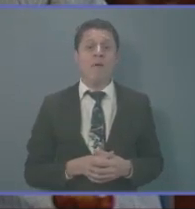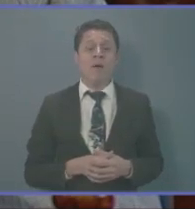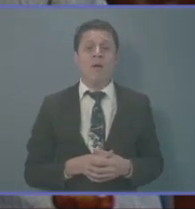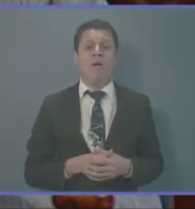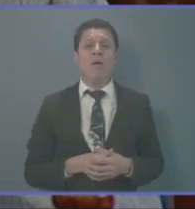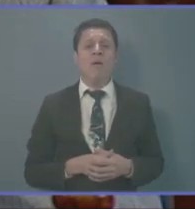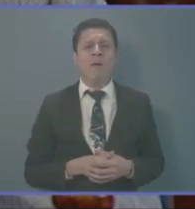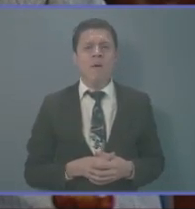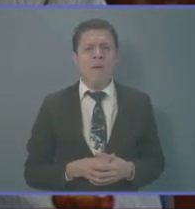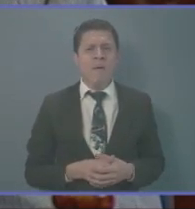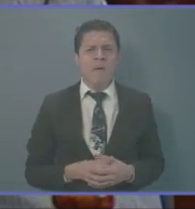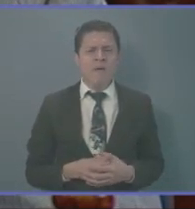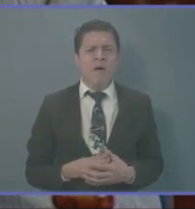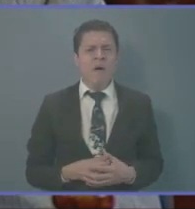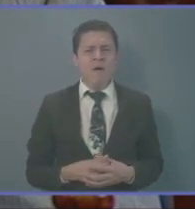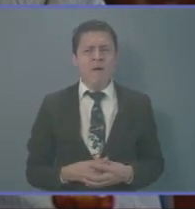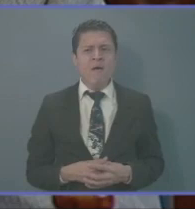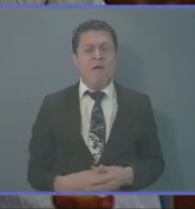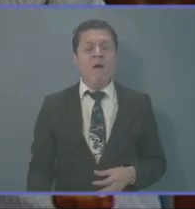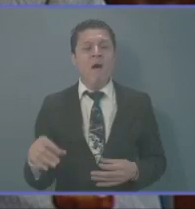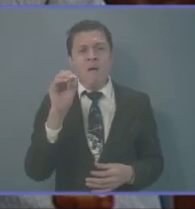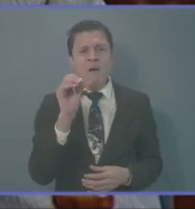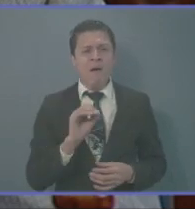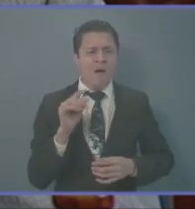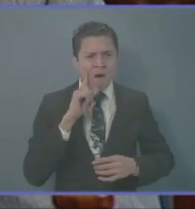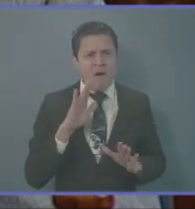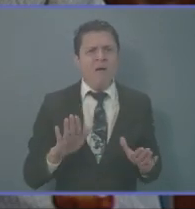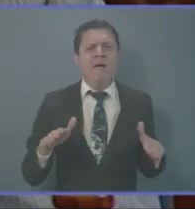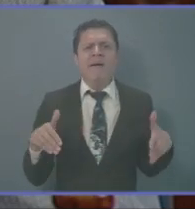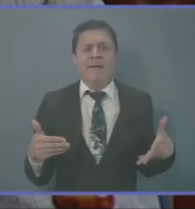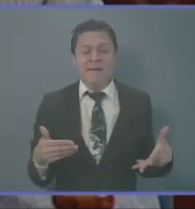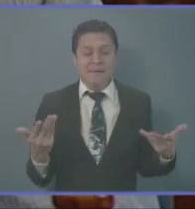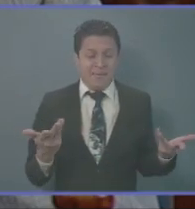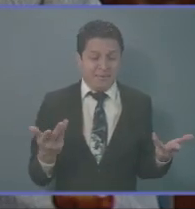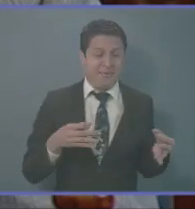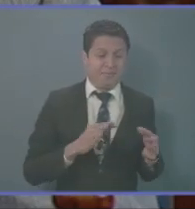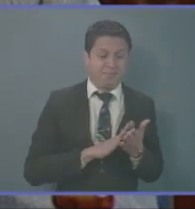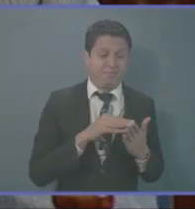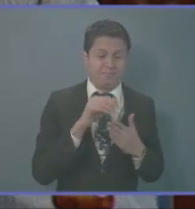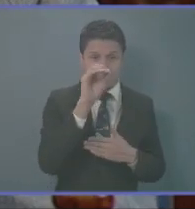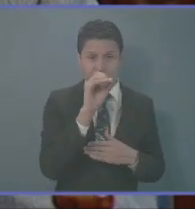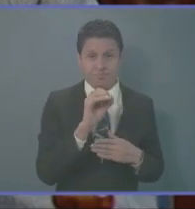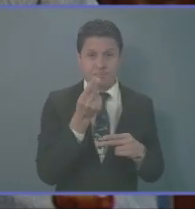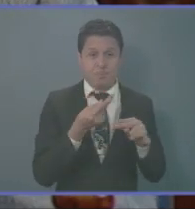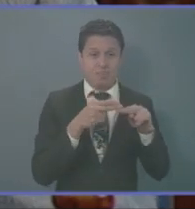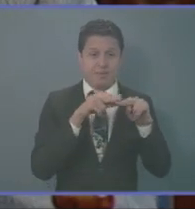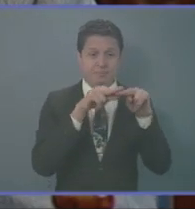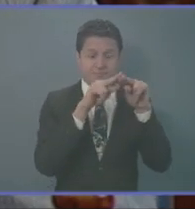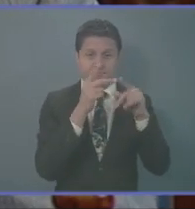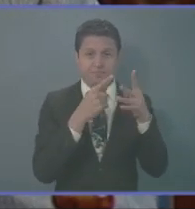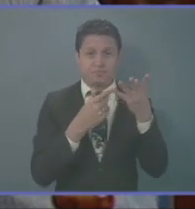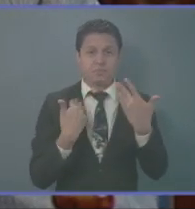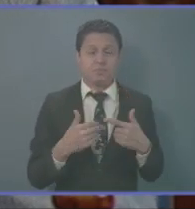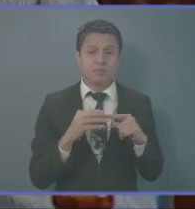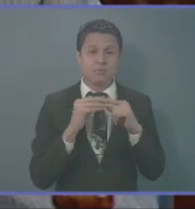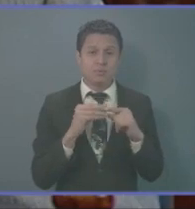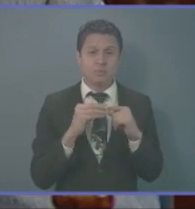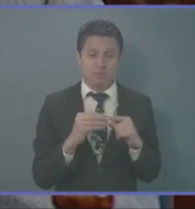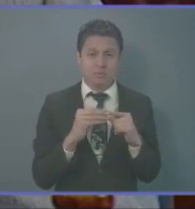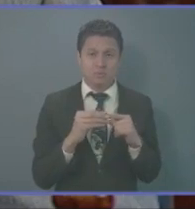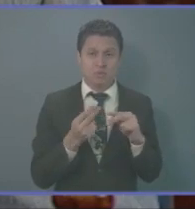rápido es la siguiente: tasa de interés conformada por la tasa de interés de los derechos especiales de giro,